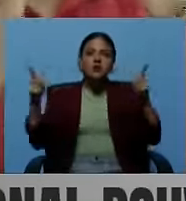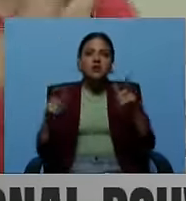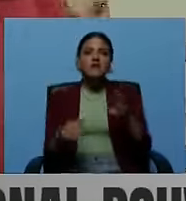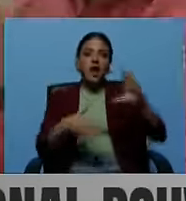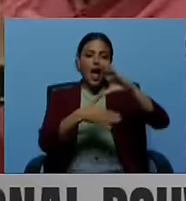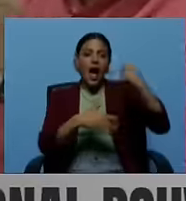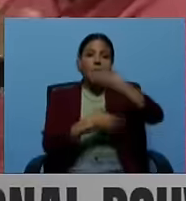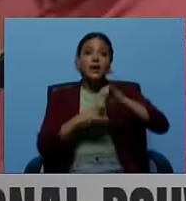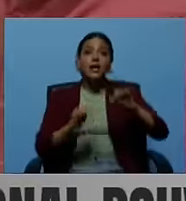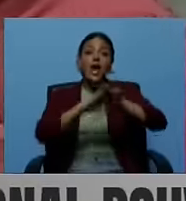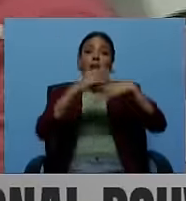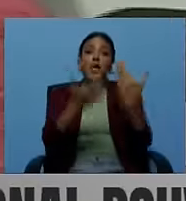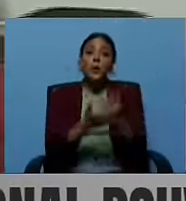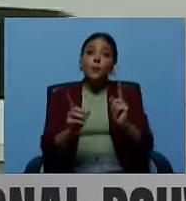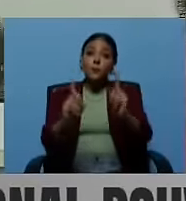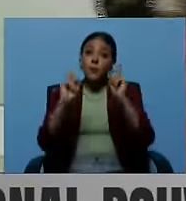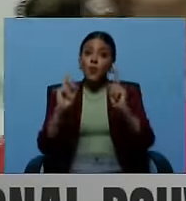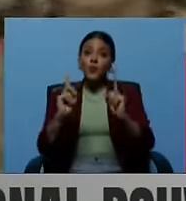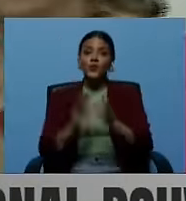del mundo.